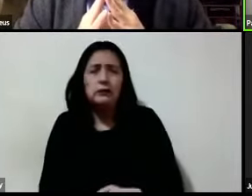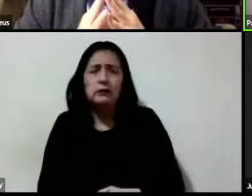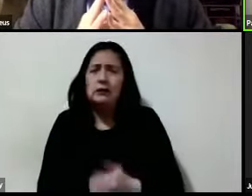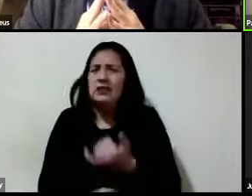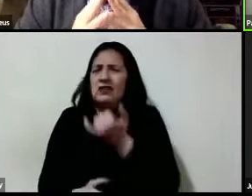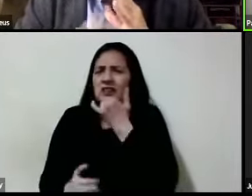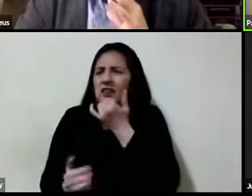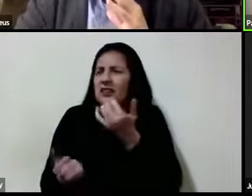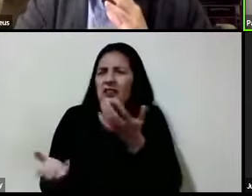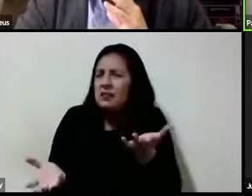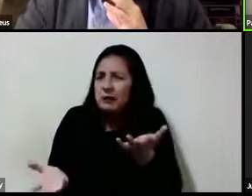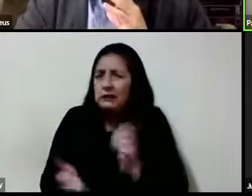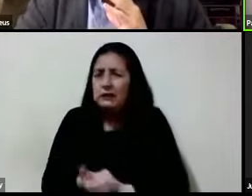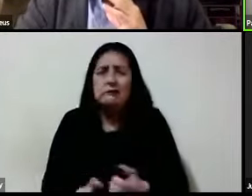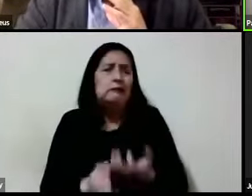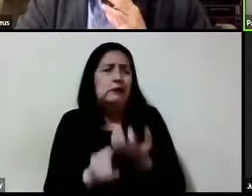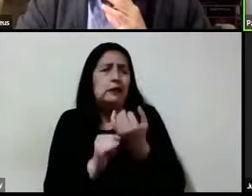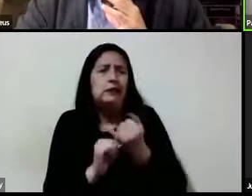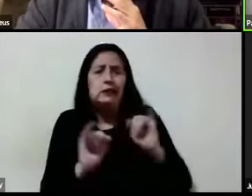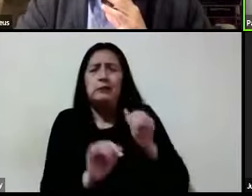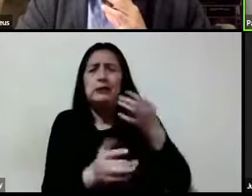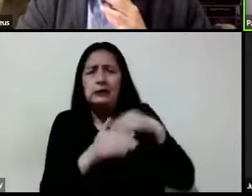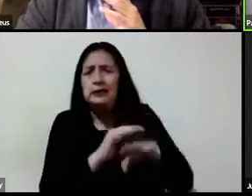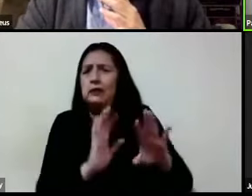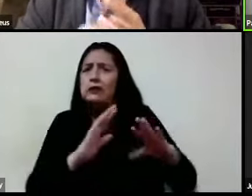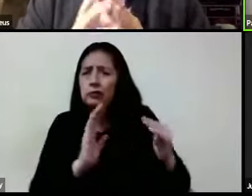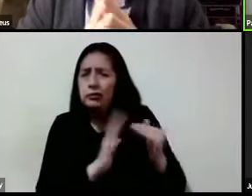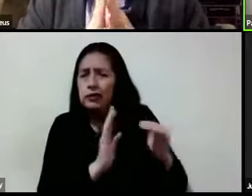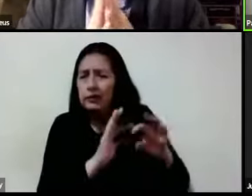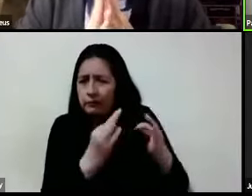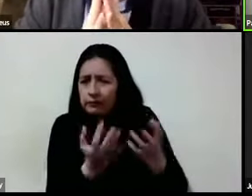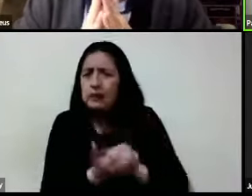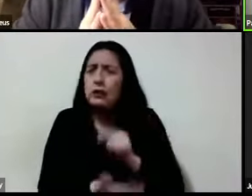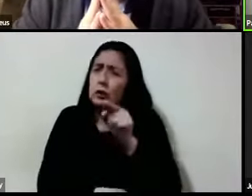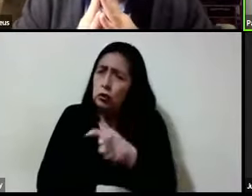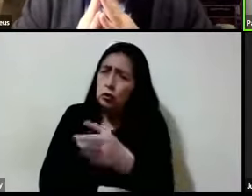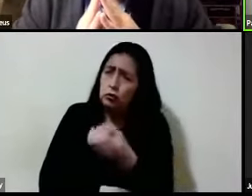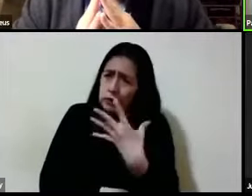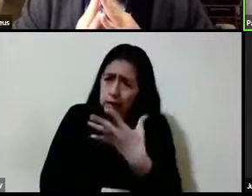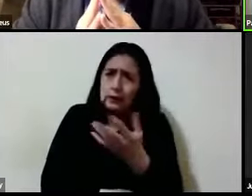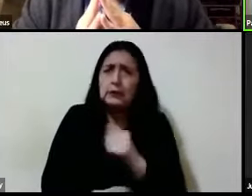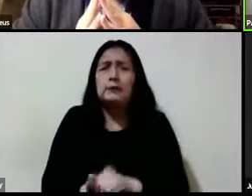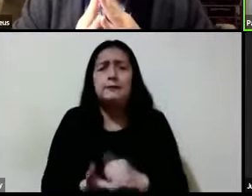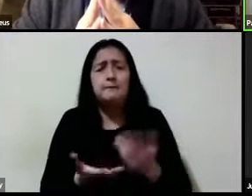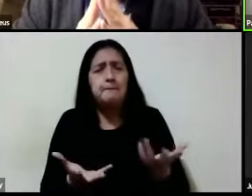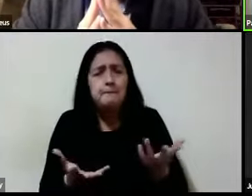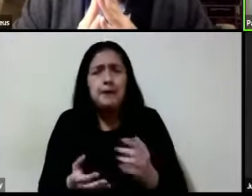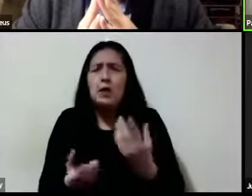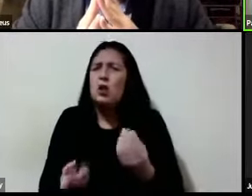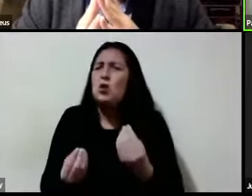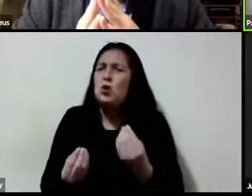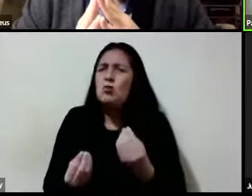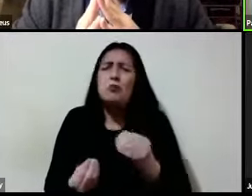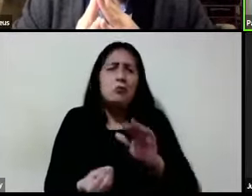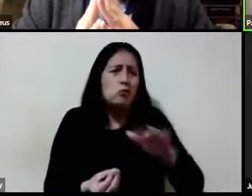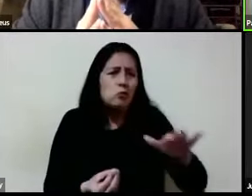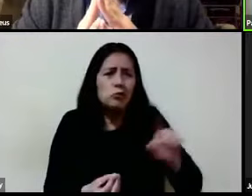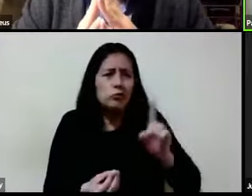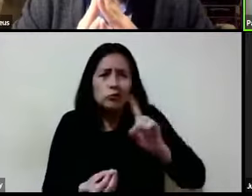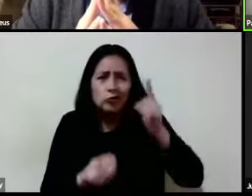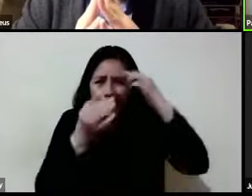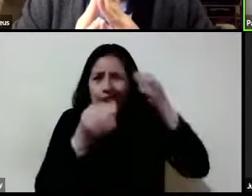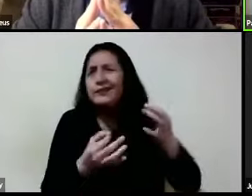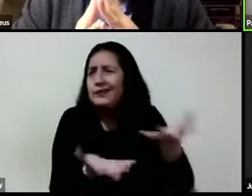con esto también de la autonomía en la casa? Tú mencionabas lo del tema de cómo ellos no decidían muchas cosas en la